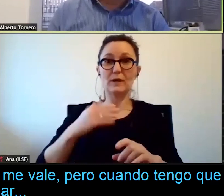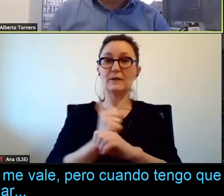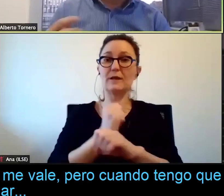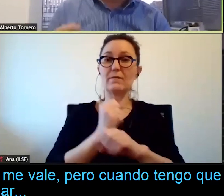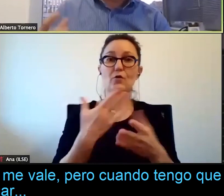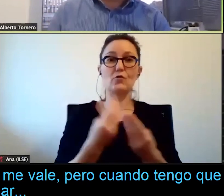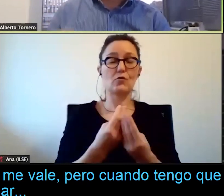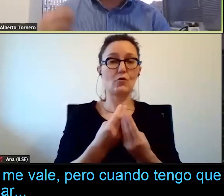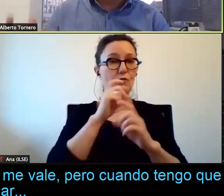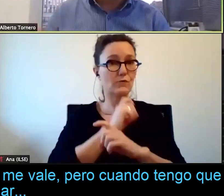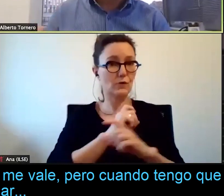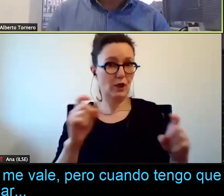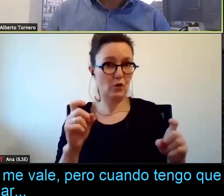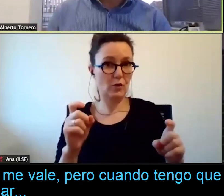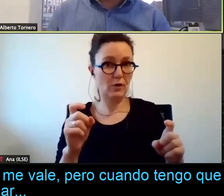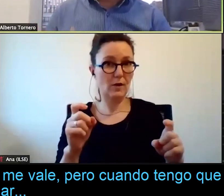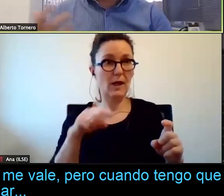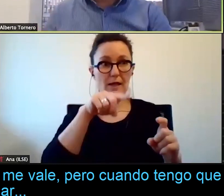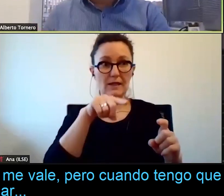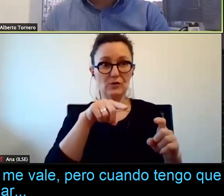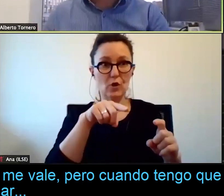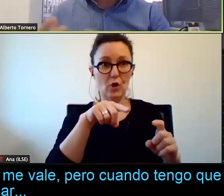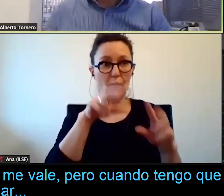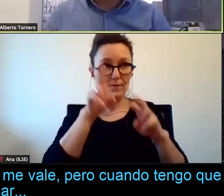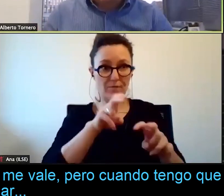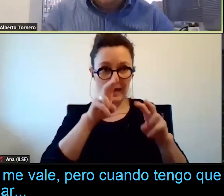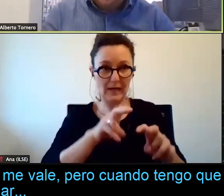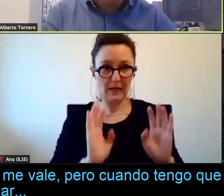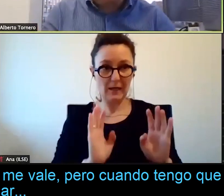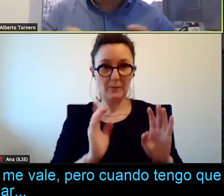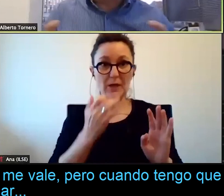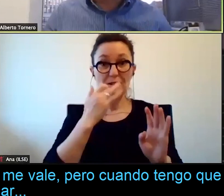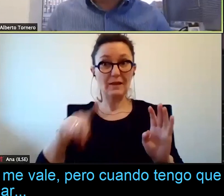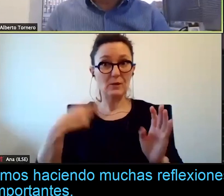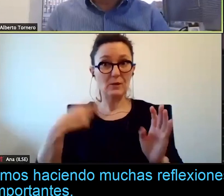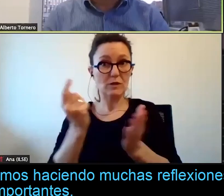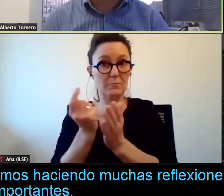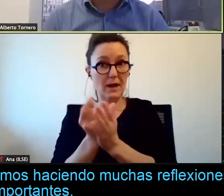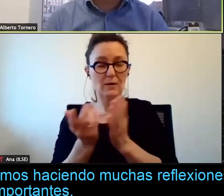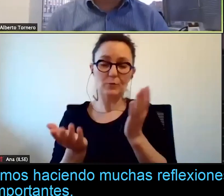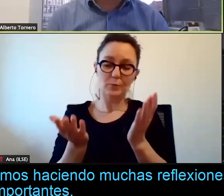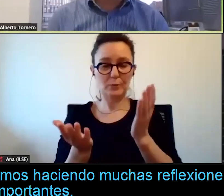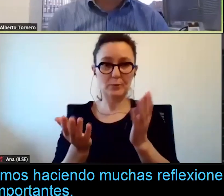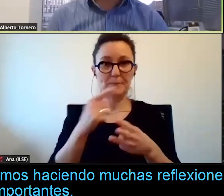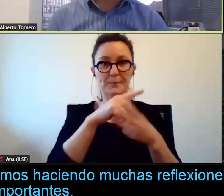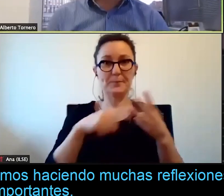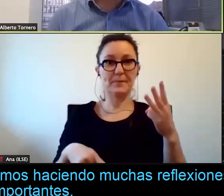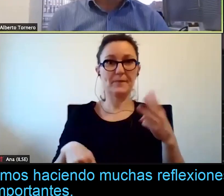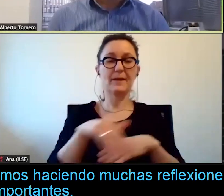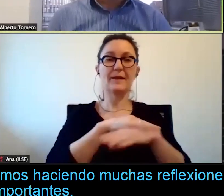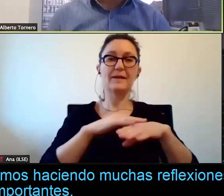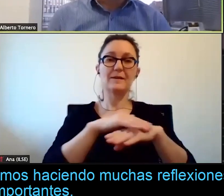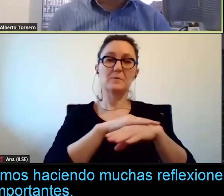decir, esa percepción de que me vale, pero cuando tengo que pagar... Entonces, sobre estos tres ejes, la verdad es que estamos haciendo muchas